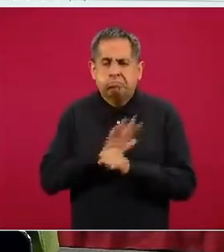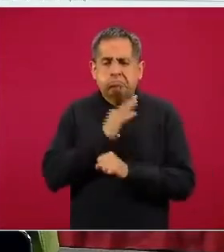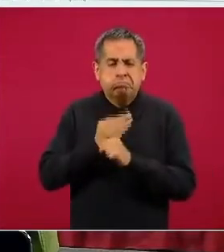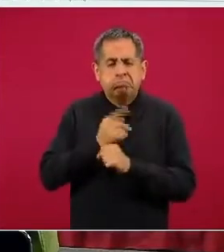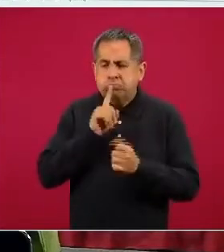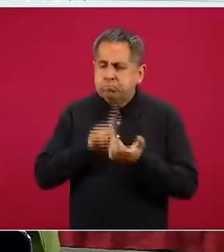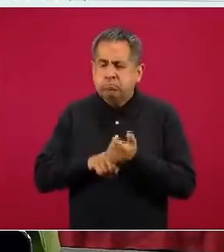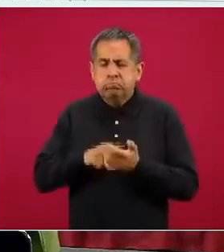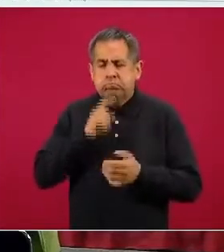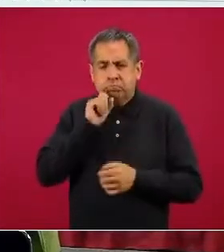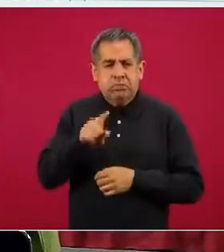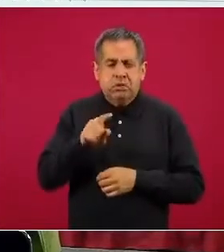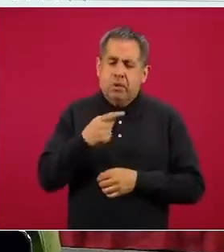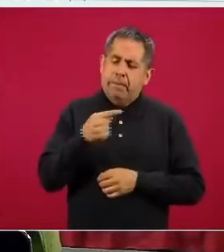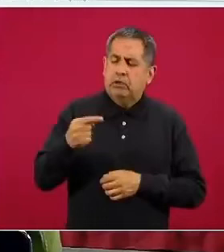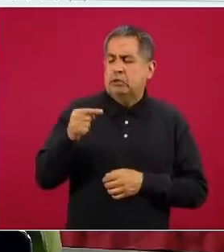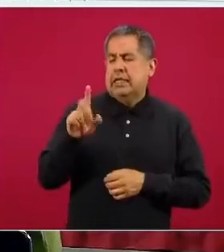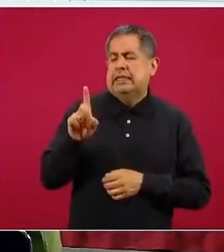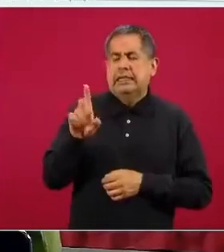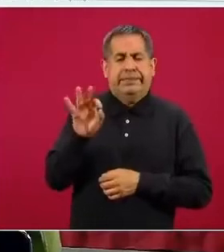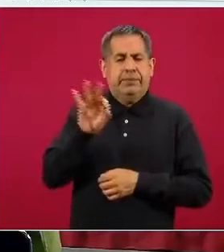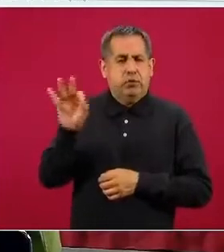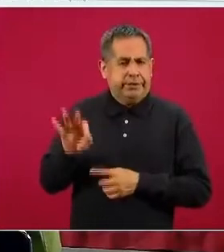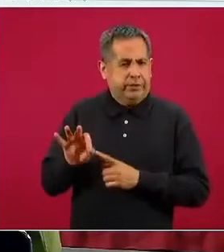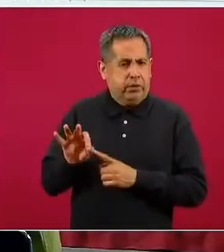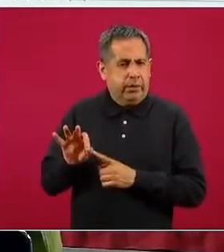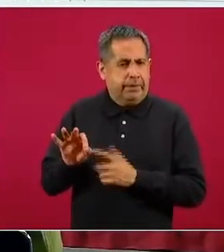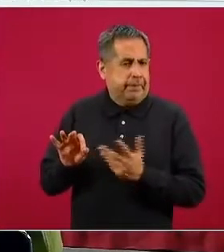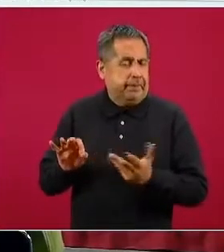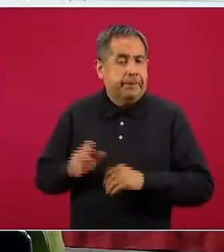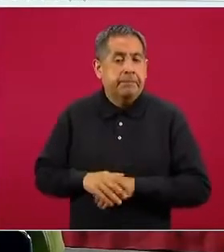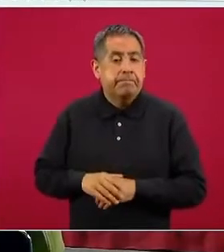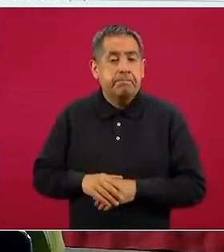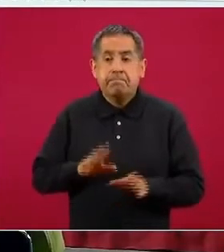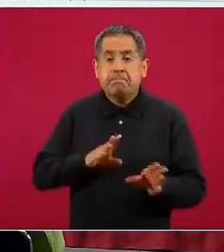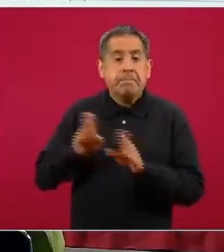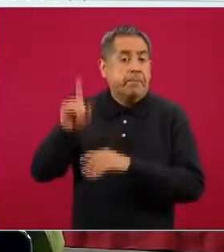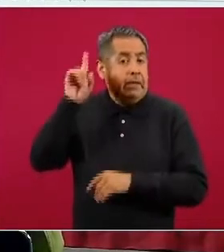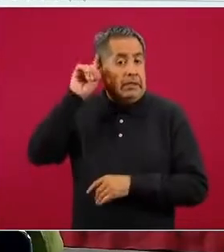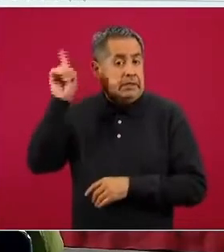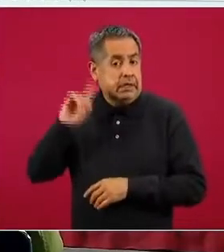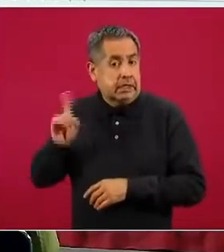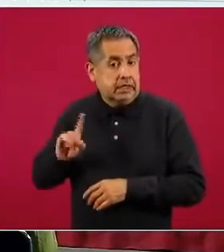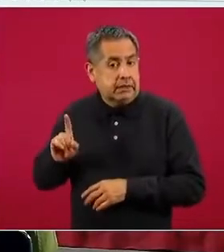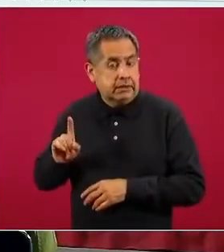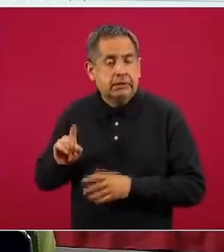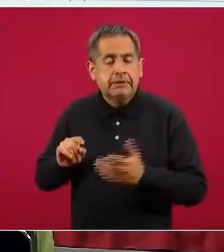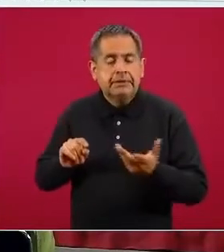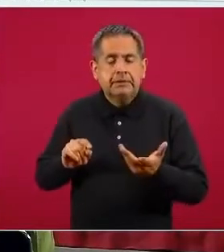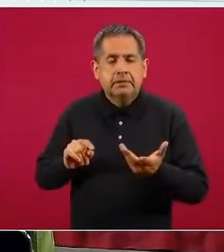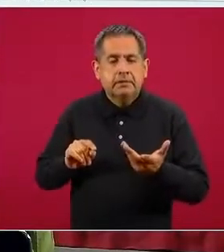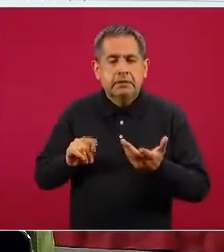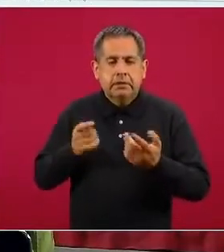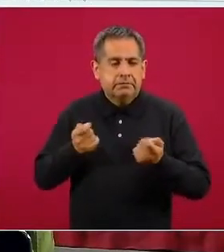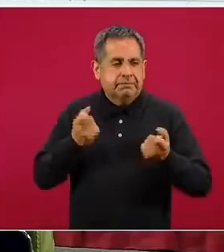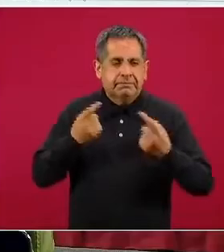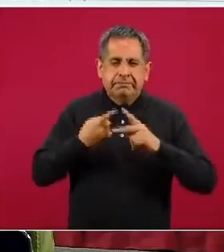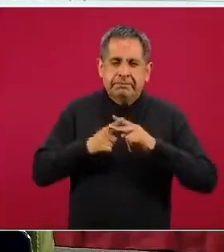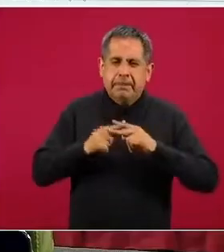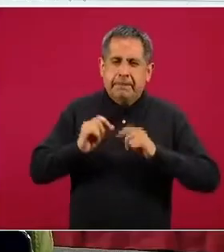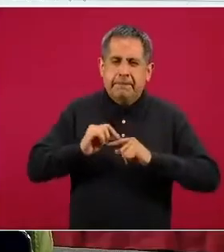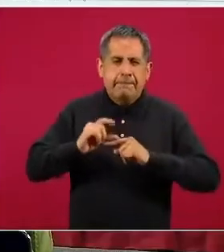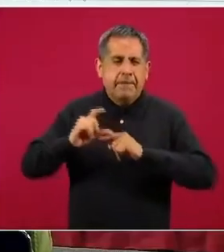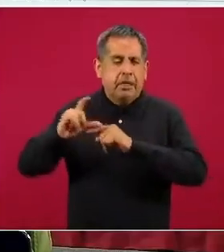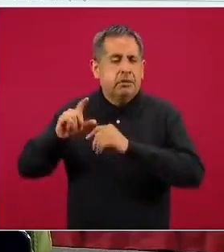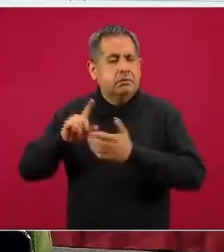menor a el menos 30% de la base. El estado de Zacatecas con algunos incrementos, sobre